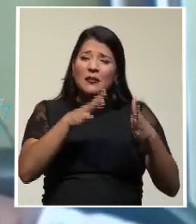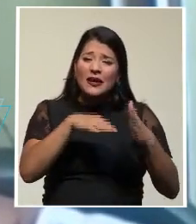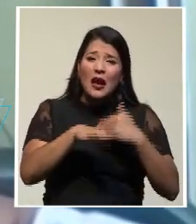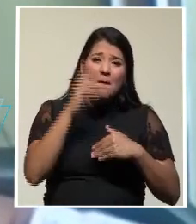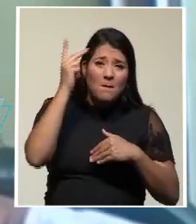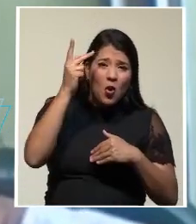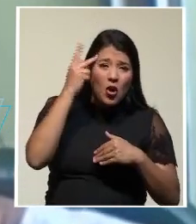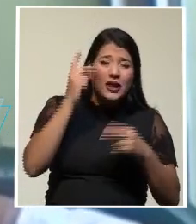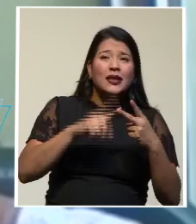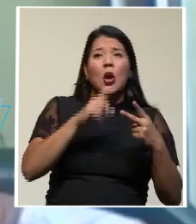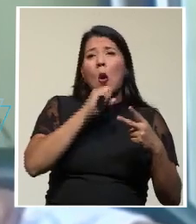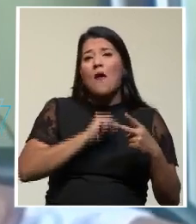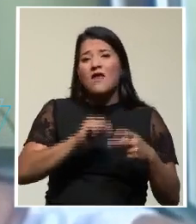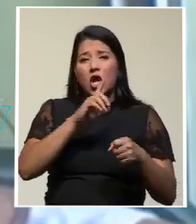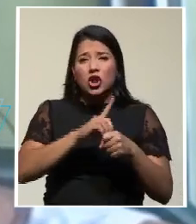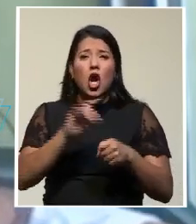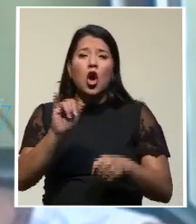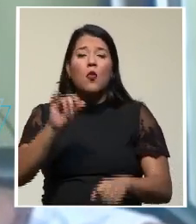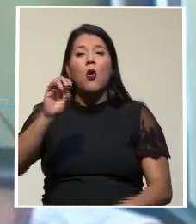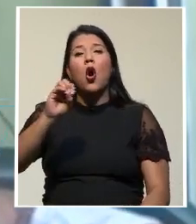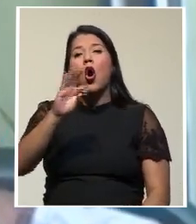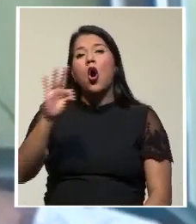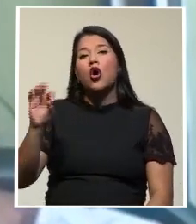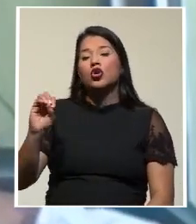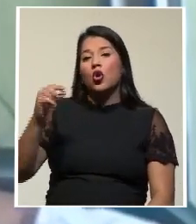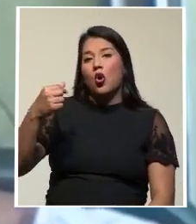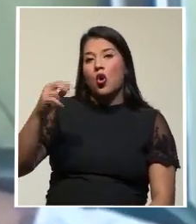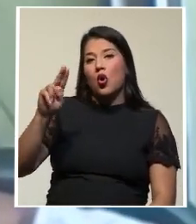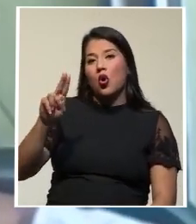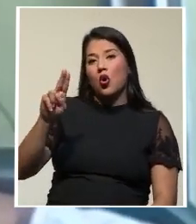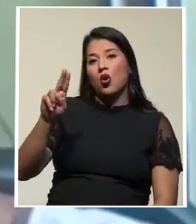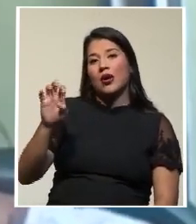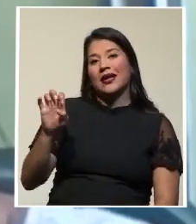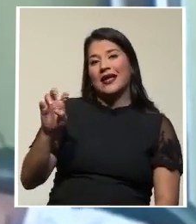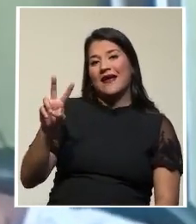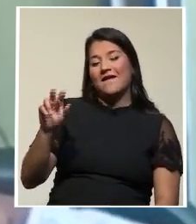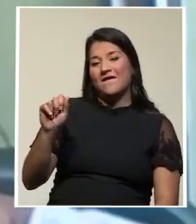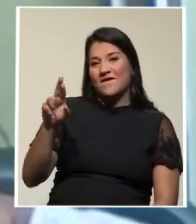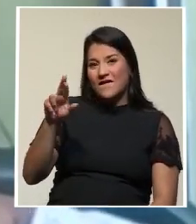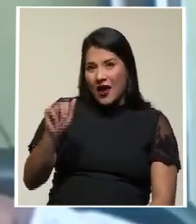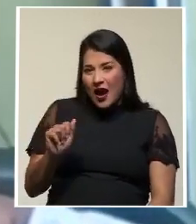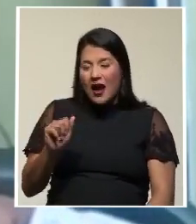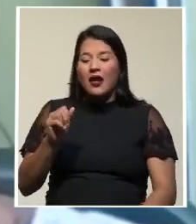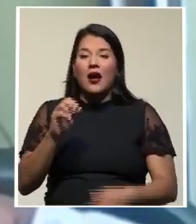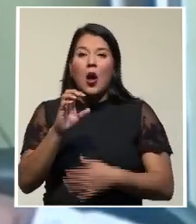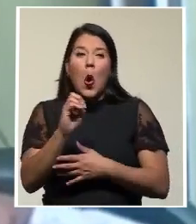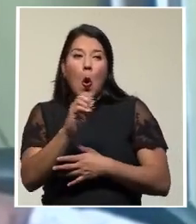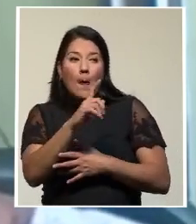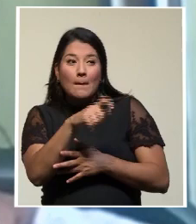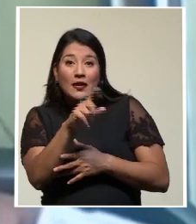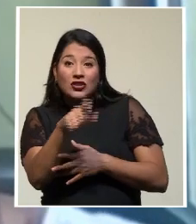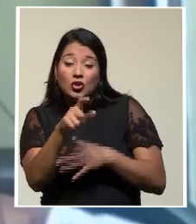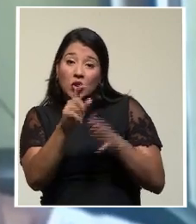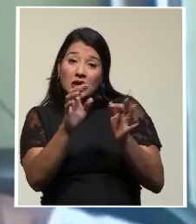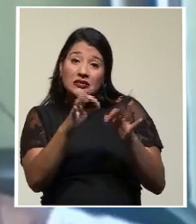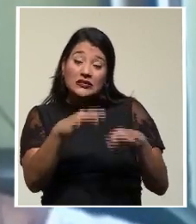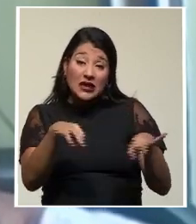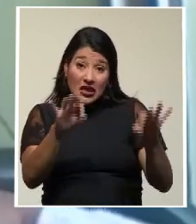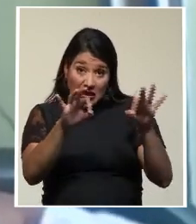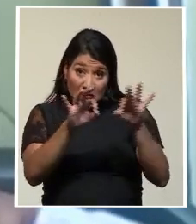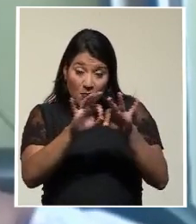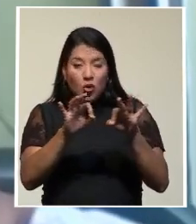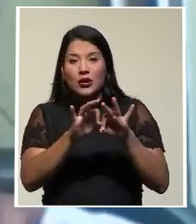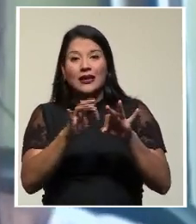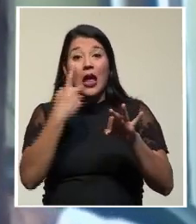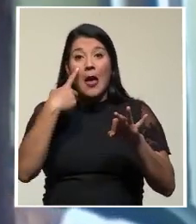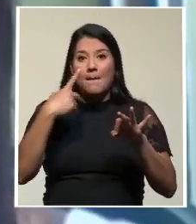lo es Soto Guevara, figuras también que tienen cierta importancia, que han tenido cierta importancia para lo que